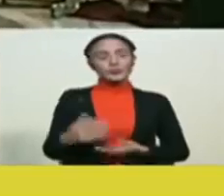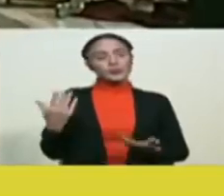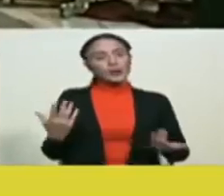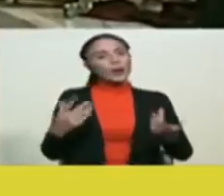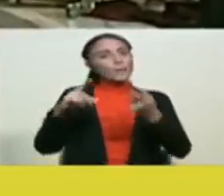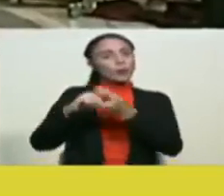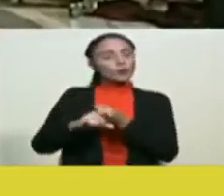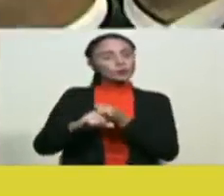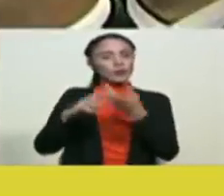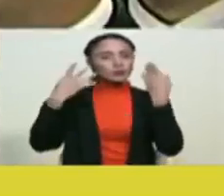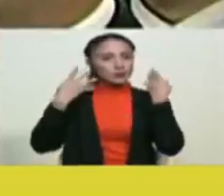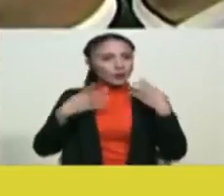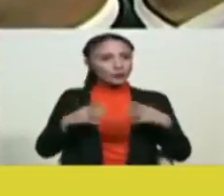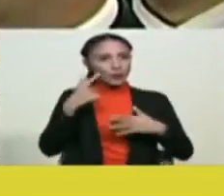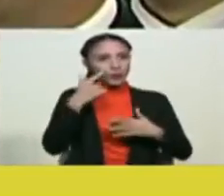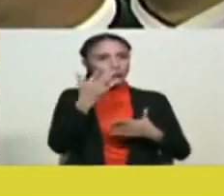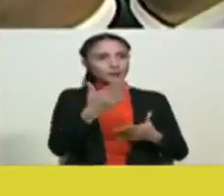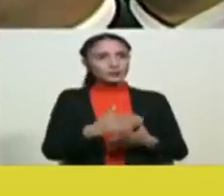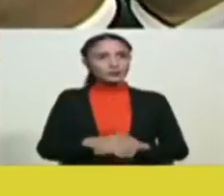cilia flórez